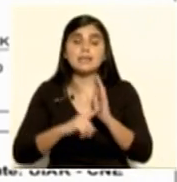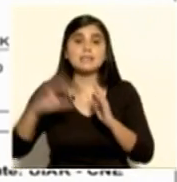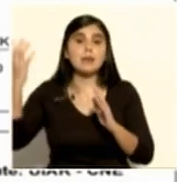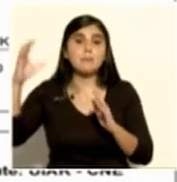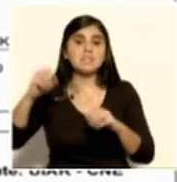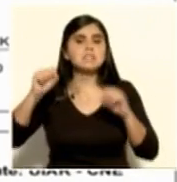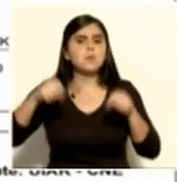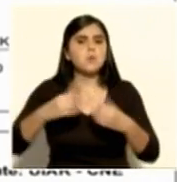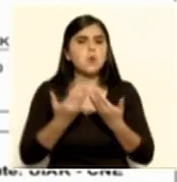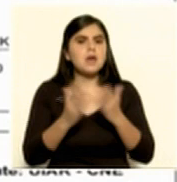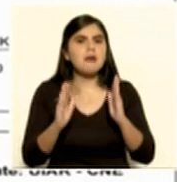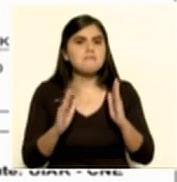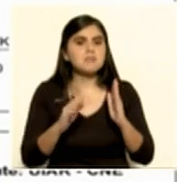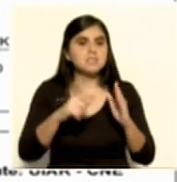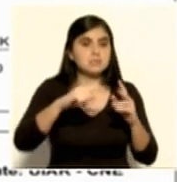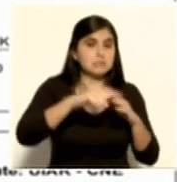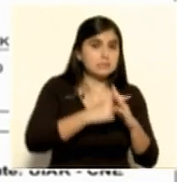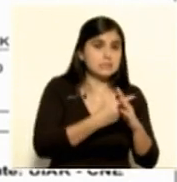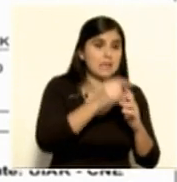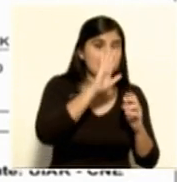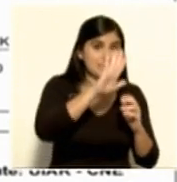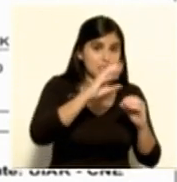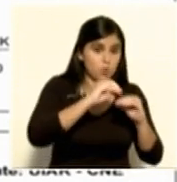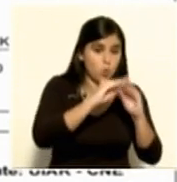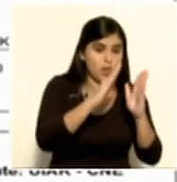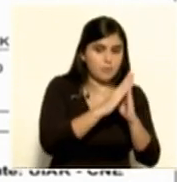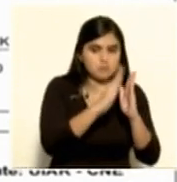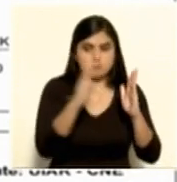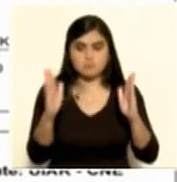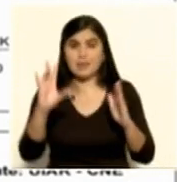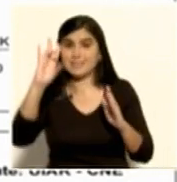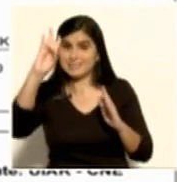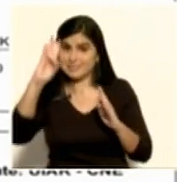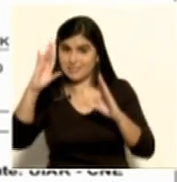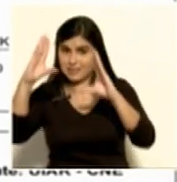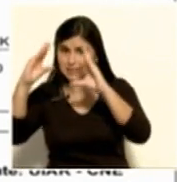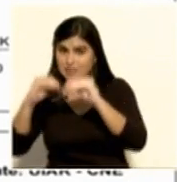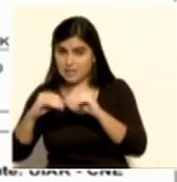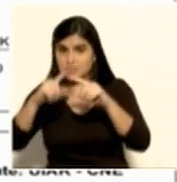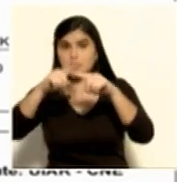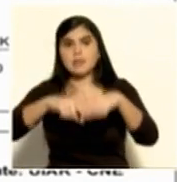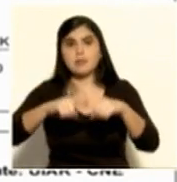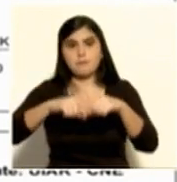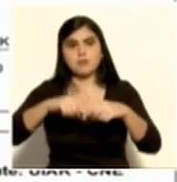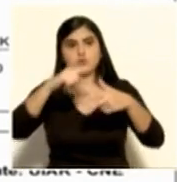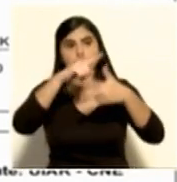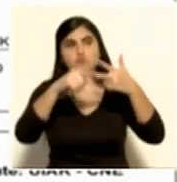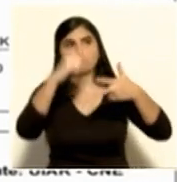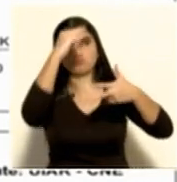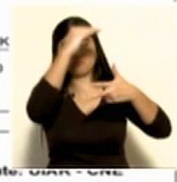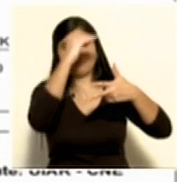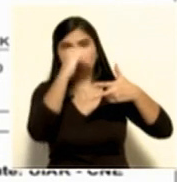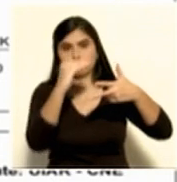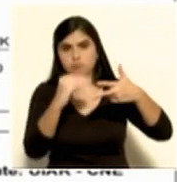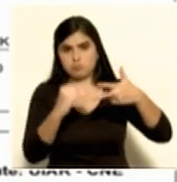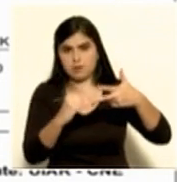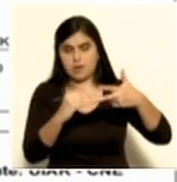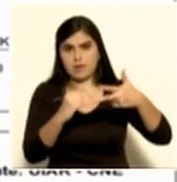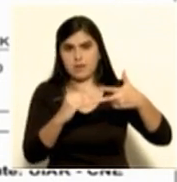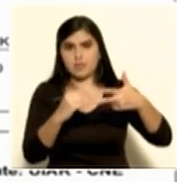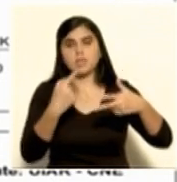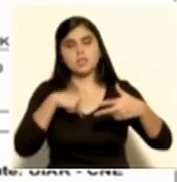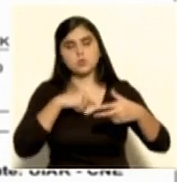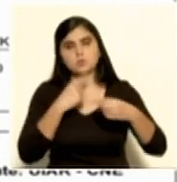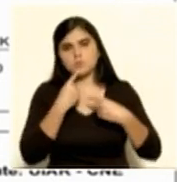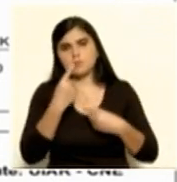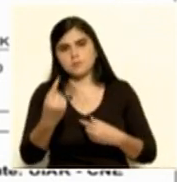regular de las 5 de la mañana a las 7 de la noche, según las fases de apertura vigentes. Se mantiene